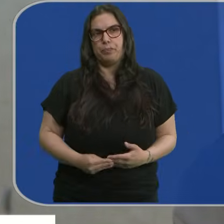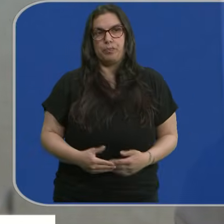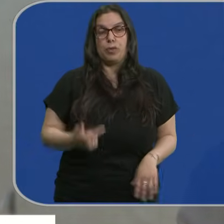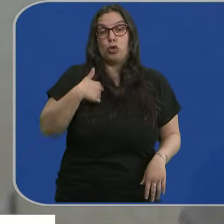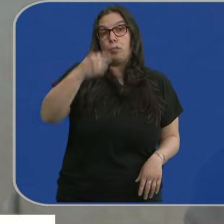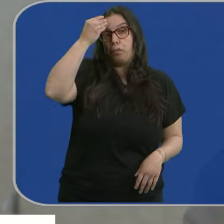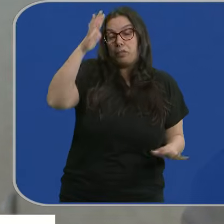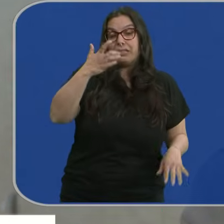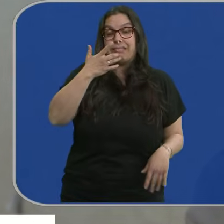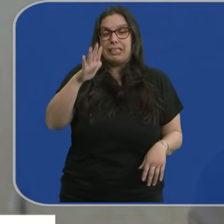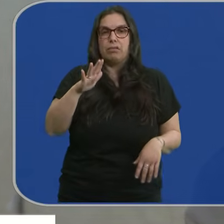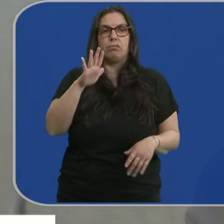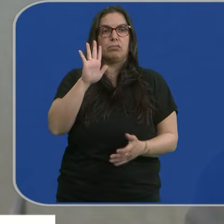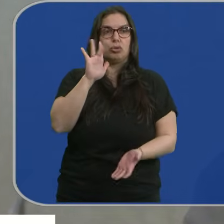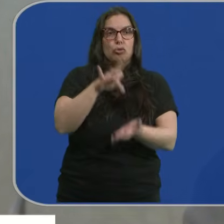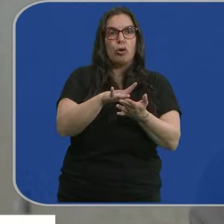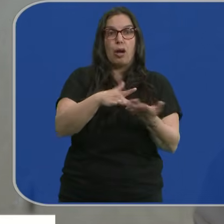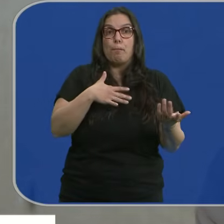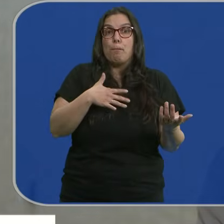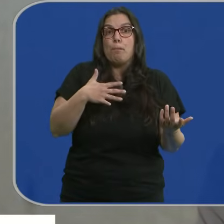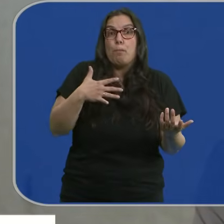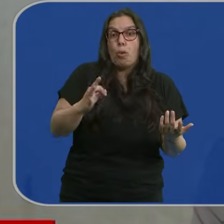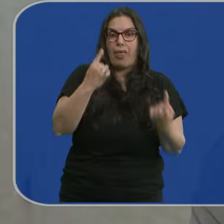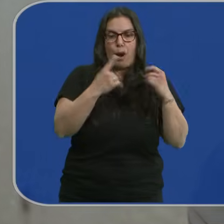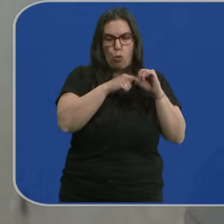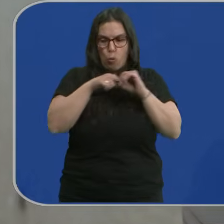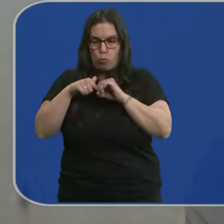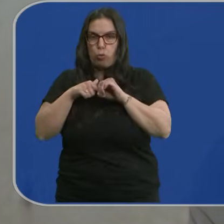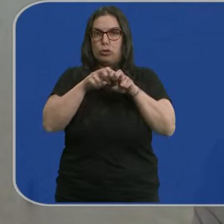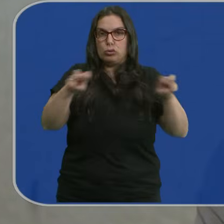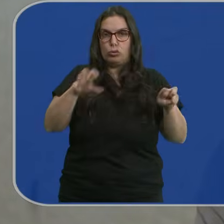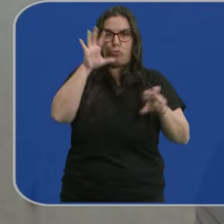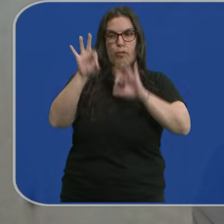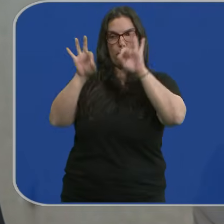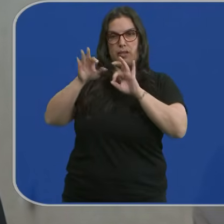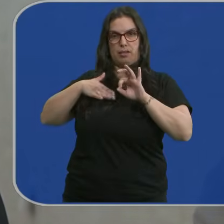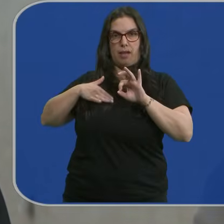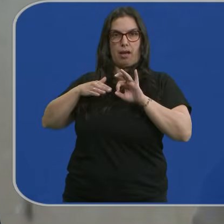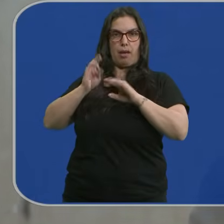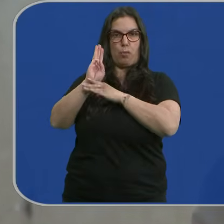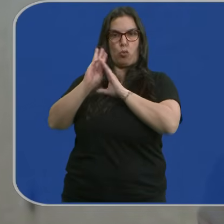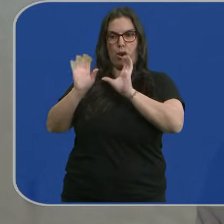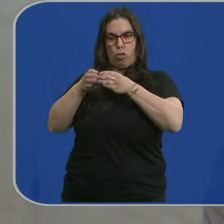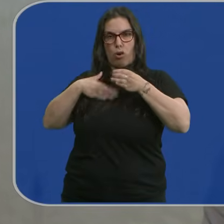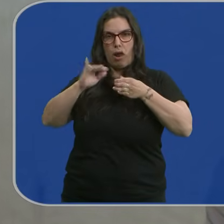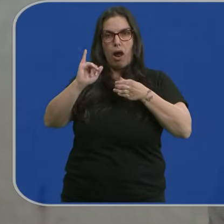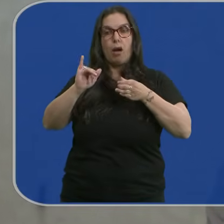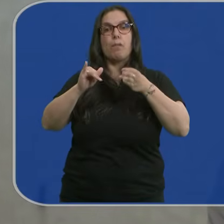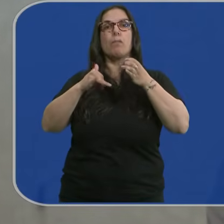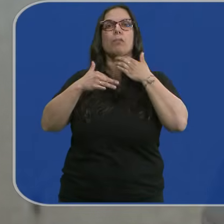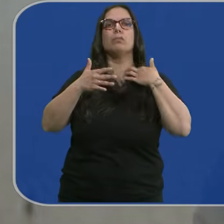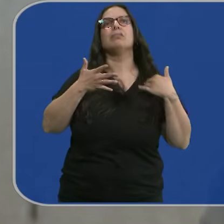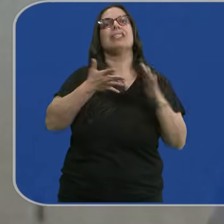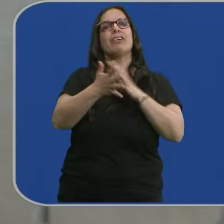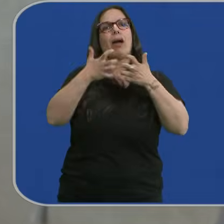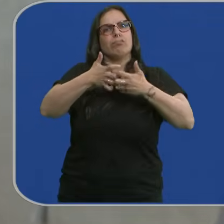Entiendo que si en alguno de los casos tenemos posibilidad, por la representación que tenemos, de acceder a un puesto, no es que